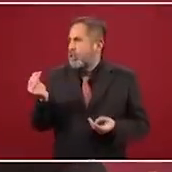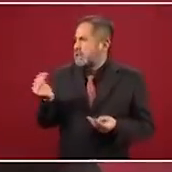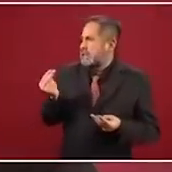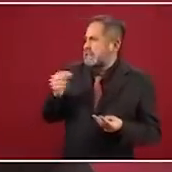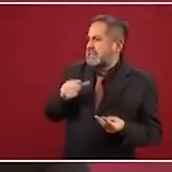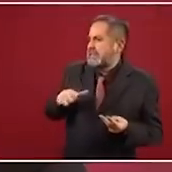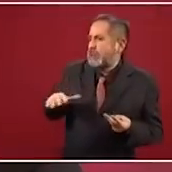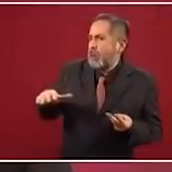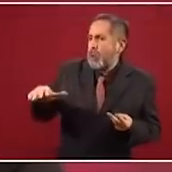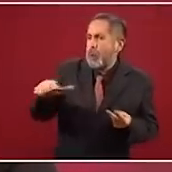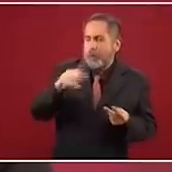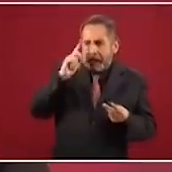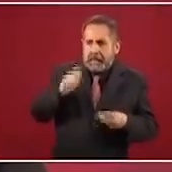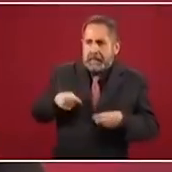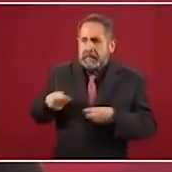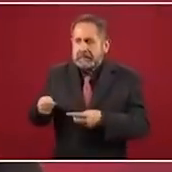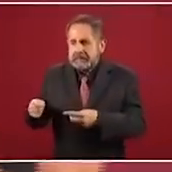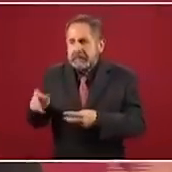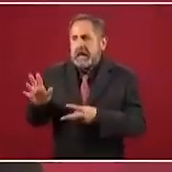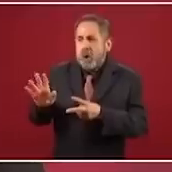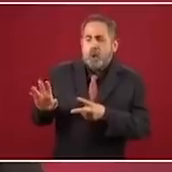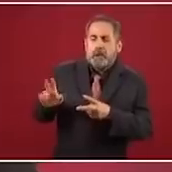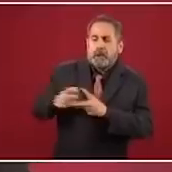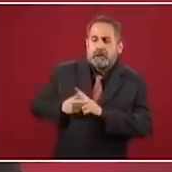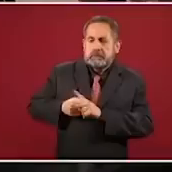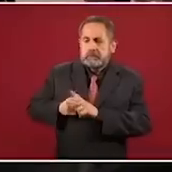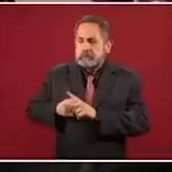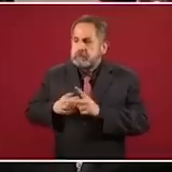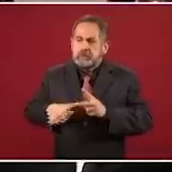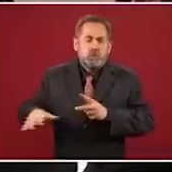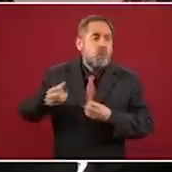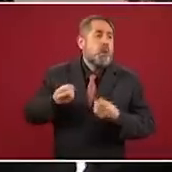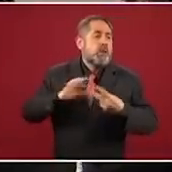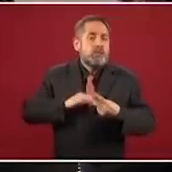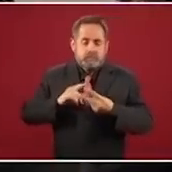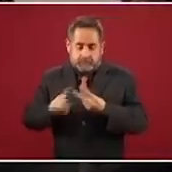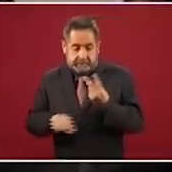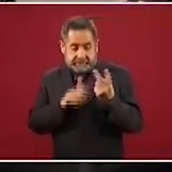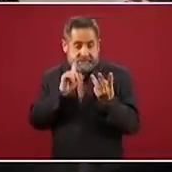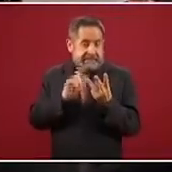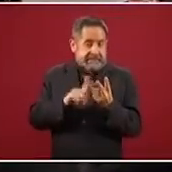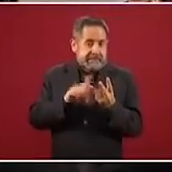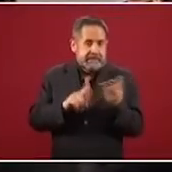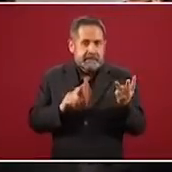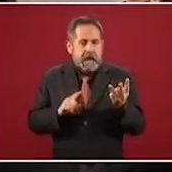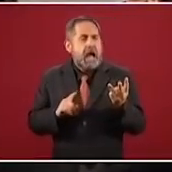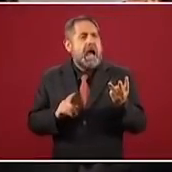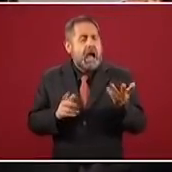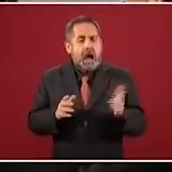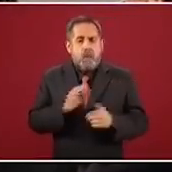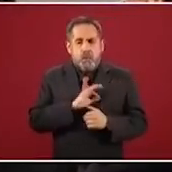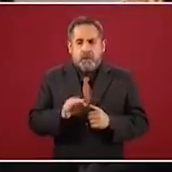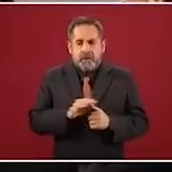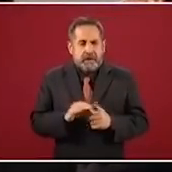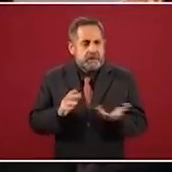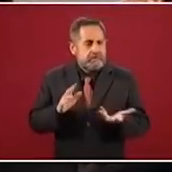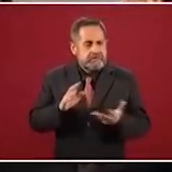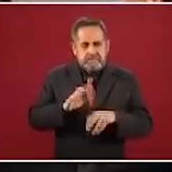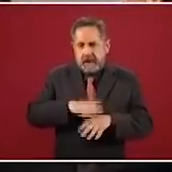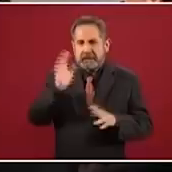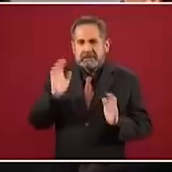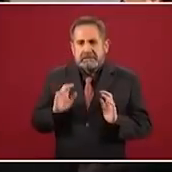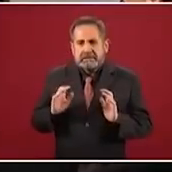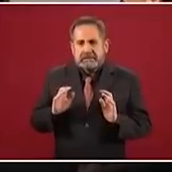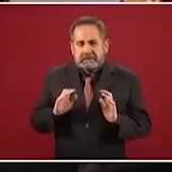conociendo la realidad de la necesidad, de la realidad epidemiológica del país. Y eso nos permite tener la mayoría